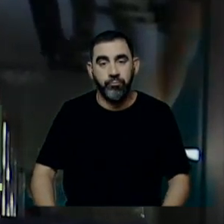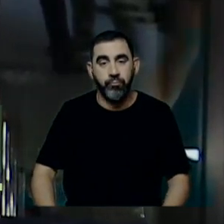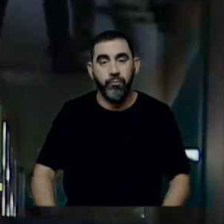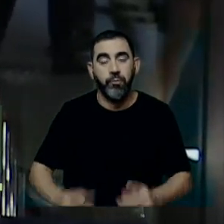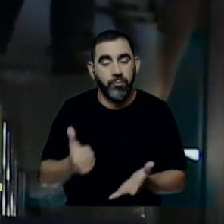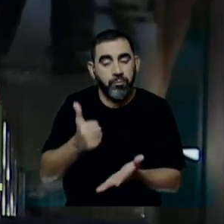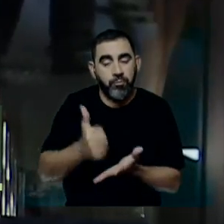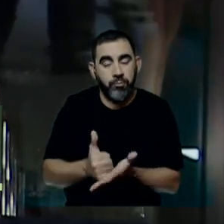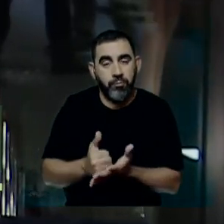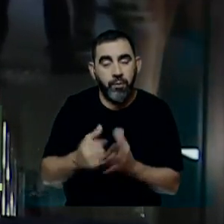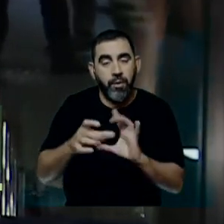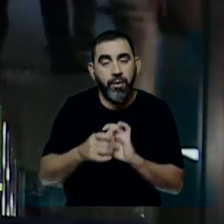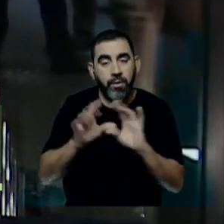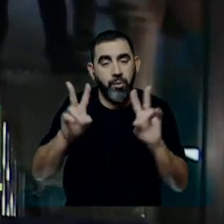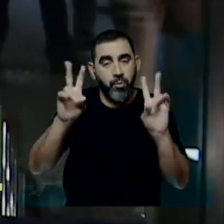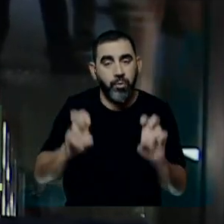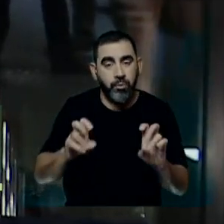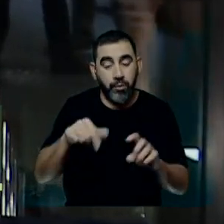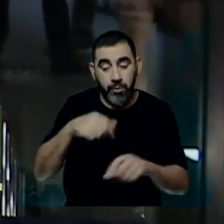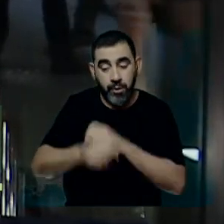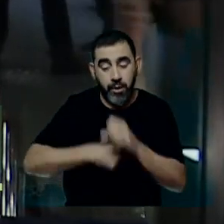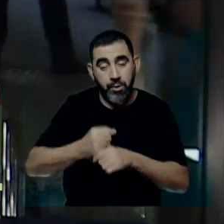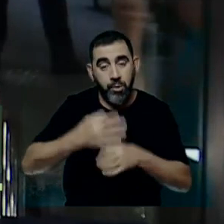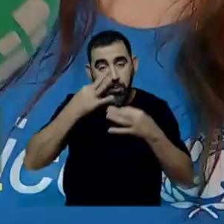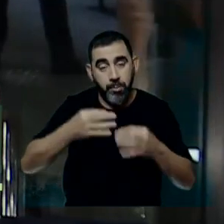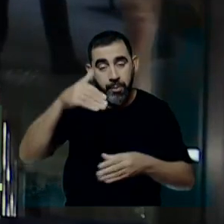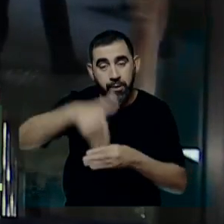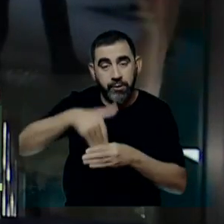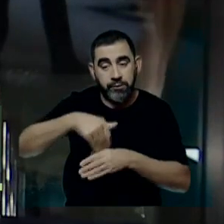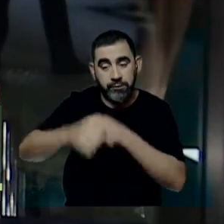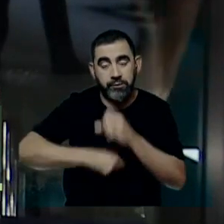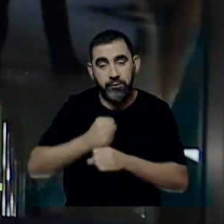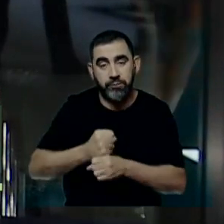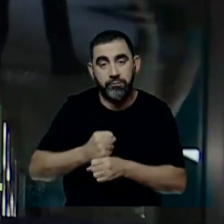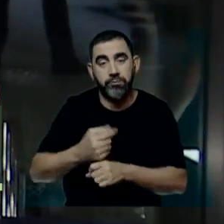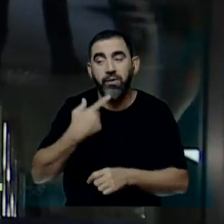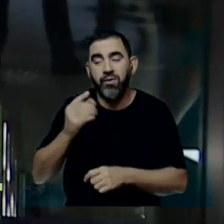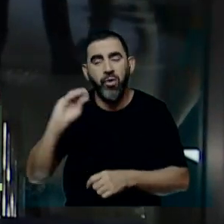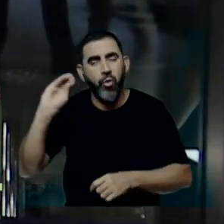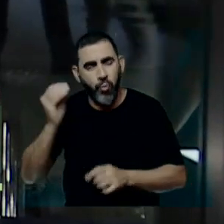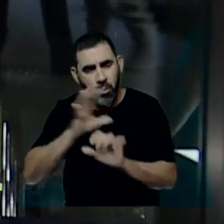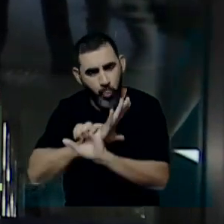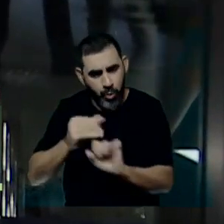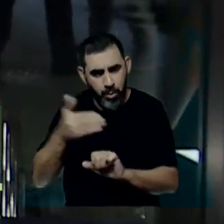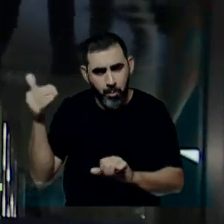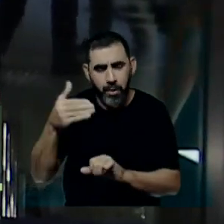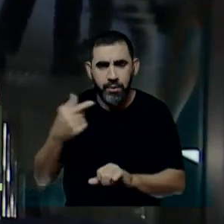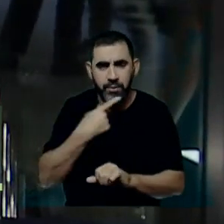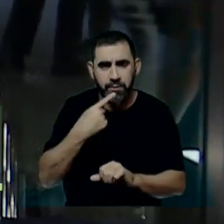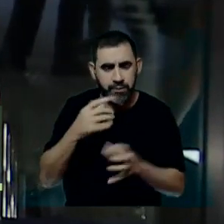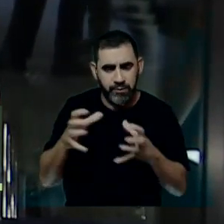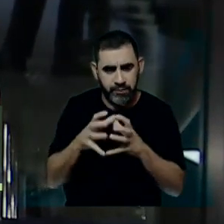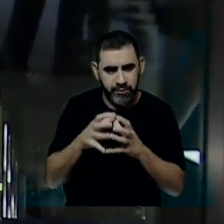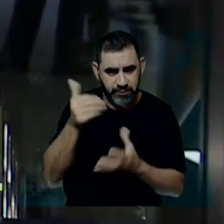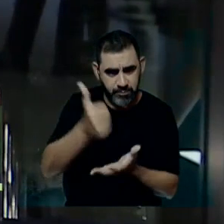tan presentes los principios democráticos, más en un año tan especial como son las elecciones. ¿Consideran que los jóvenes tienen lugar en la política, en los partidos